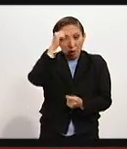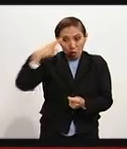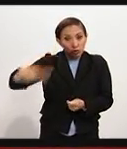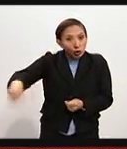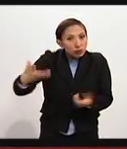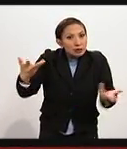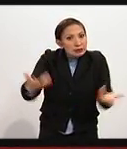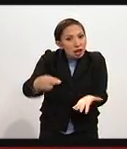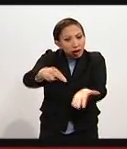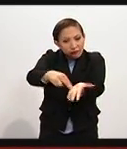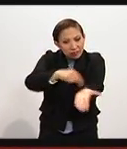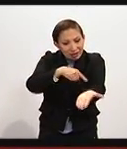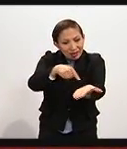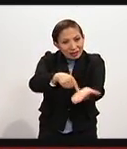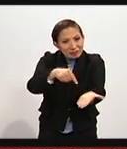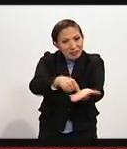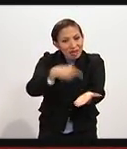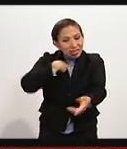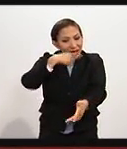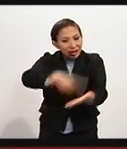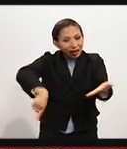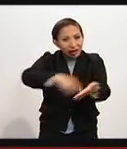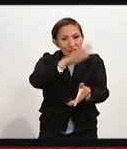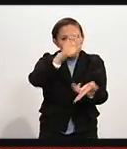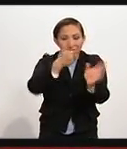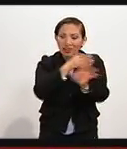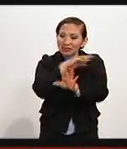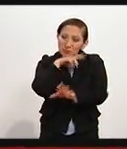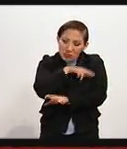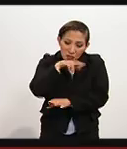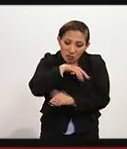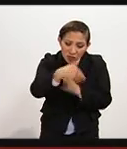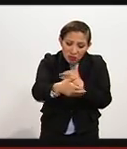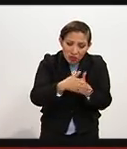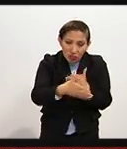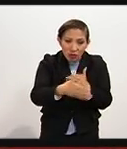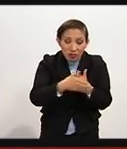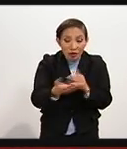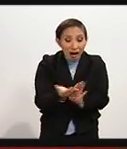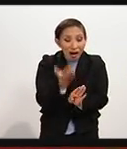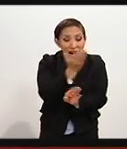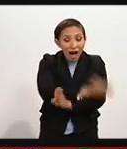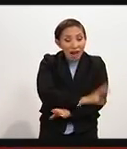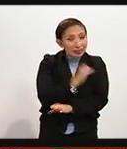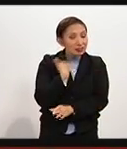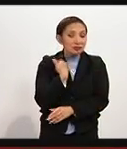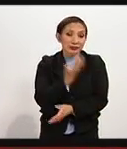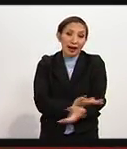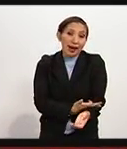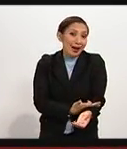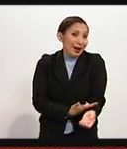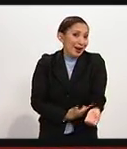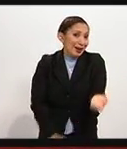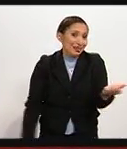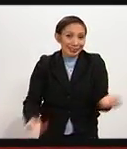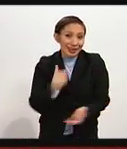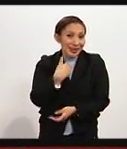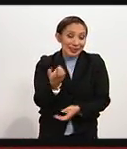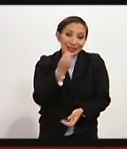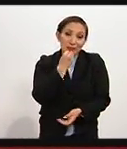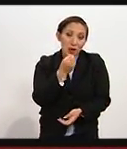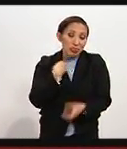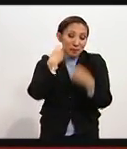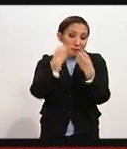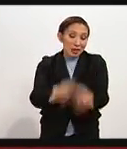ellos mismos firmaron de levantar el paro lo hagan a la brevedad antes de que sea demasiado tarde y se tenga